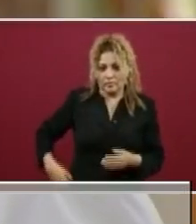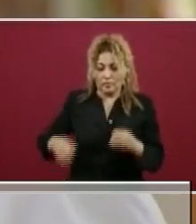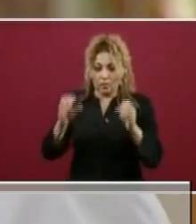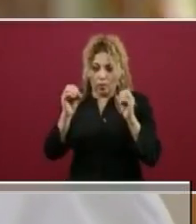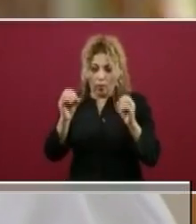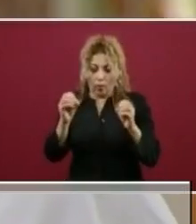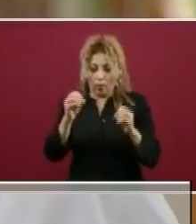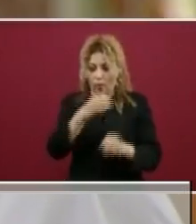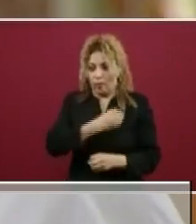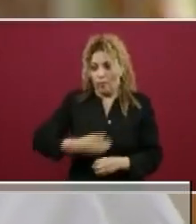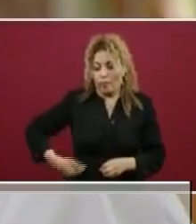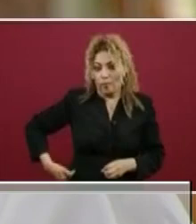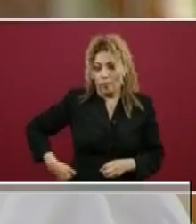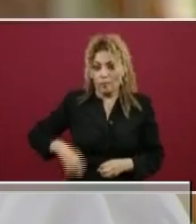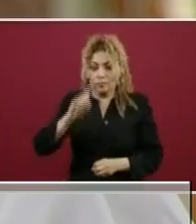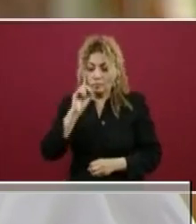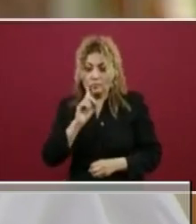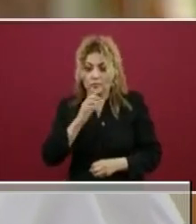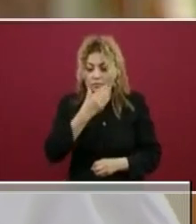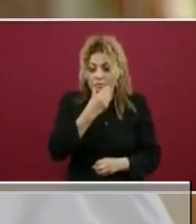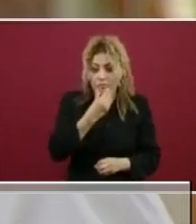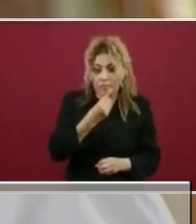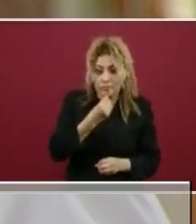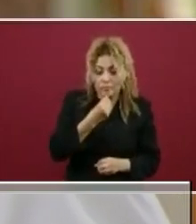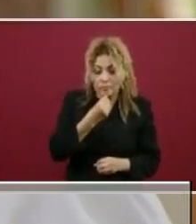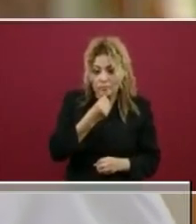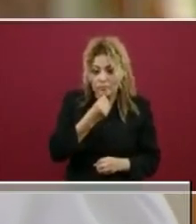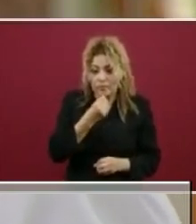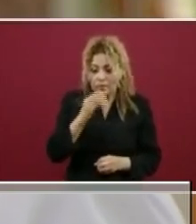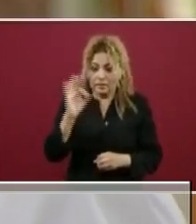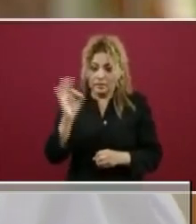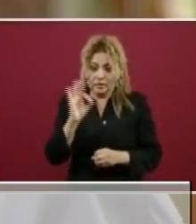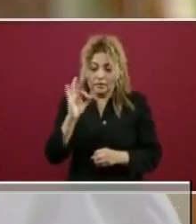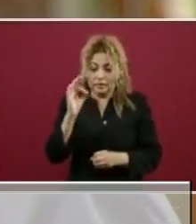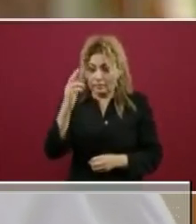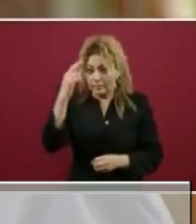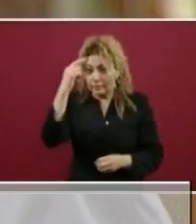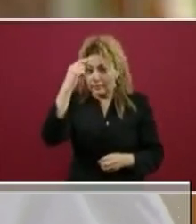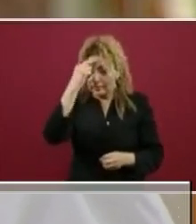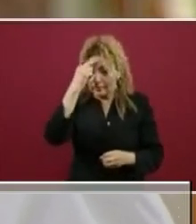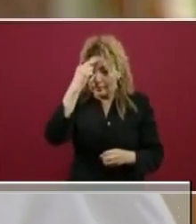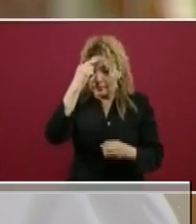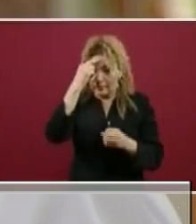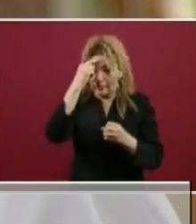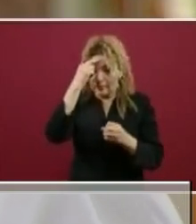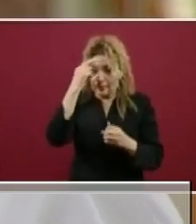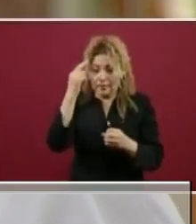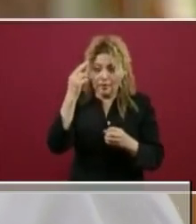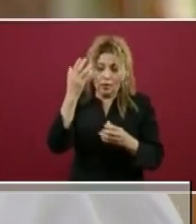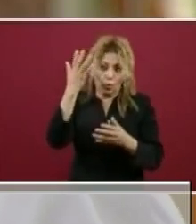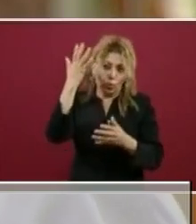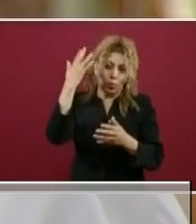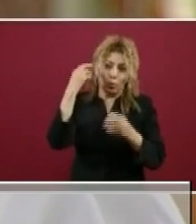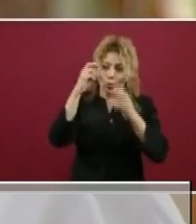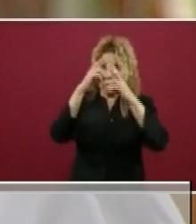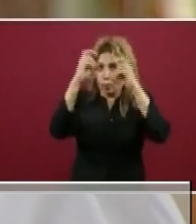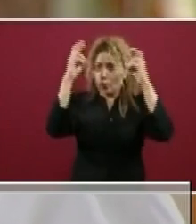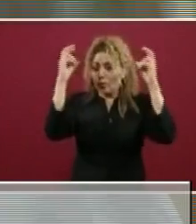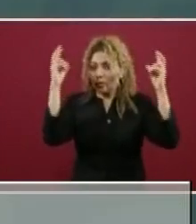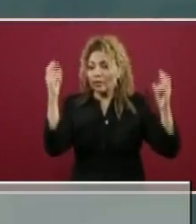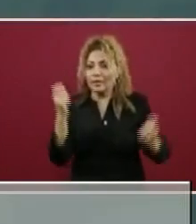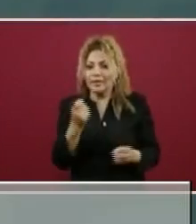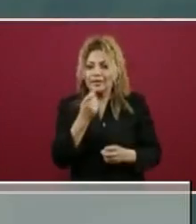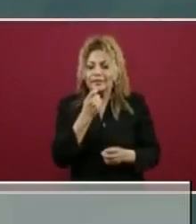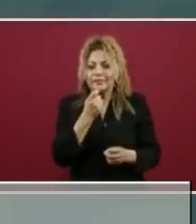presidenta de México, y se acuerde que siendo niño o niña, los